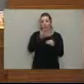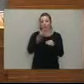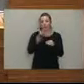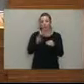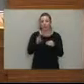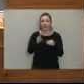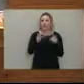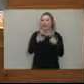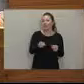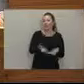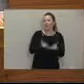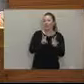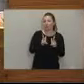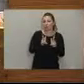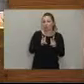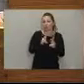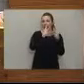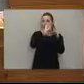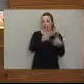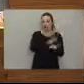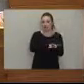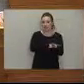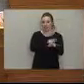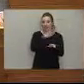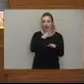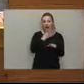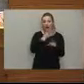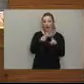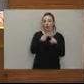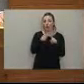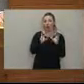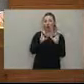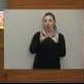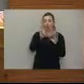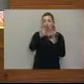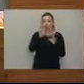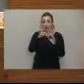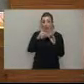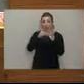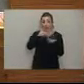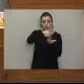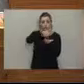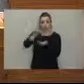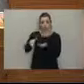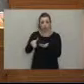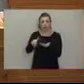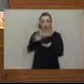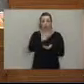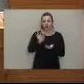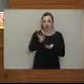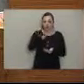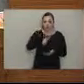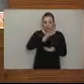autorización administrativa para aprobar un ERE extintivo de carácter colectivo, es decir, se le han quitado las capacidades que tenían